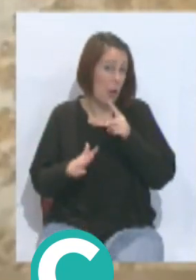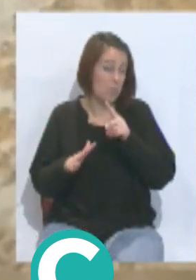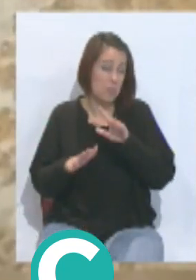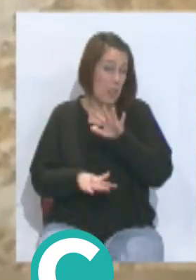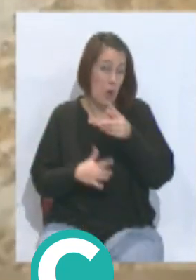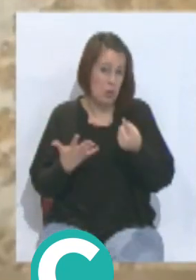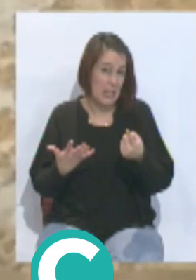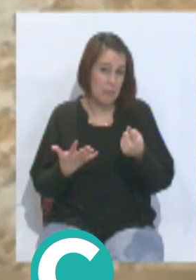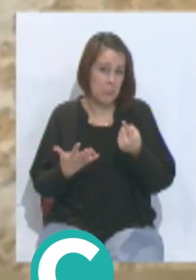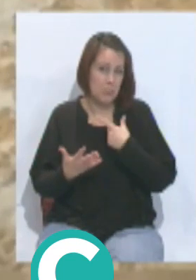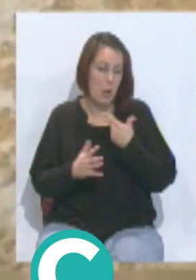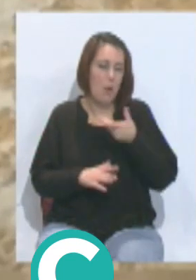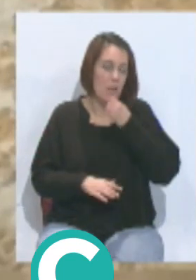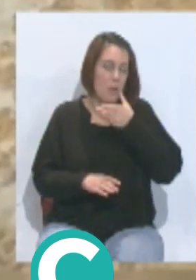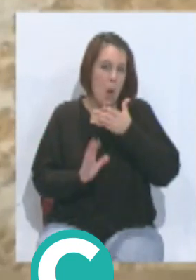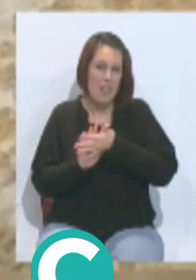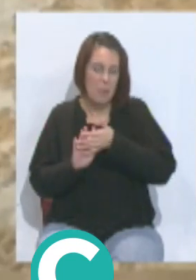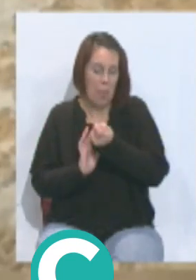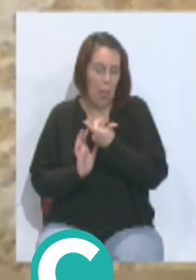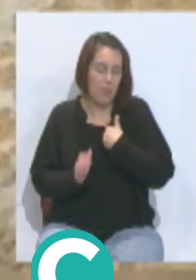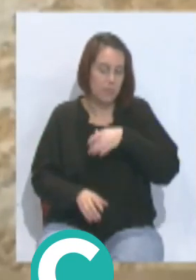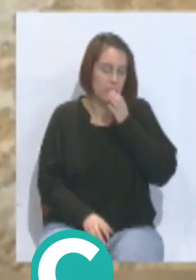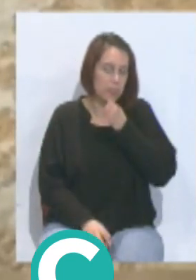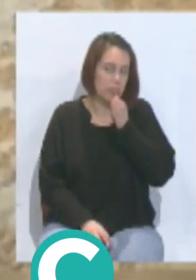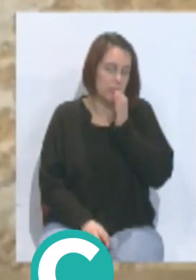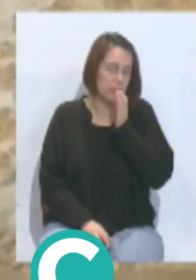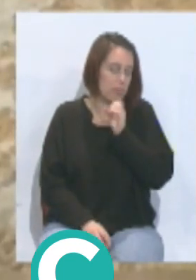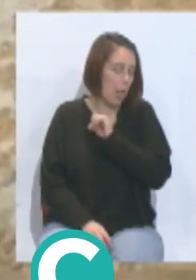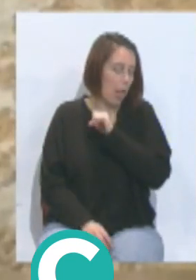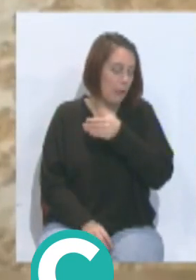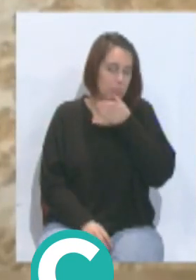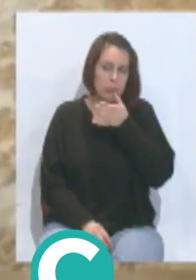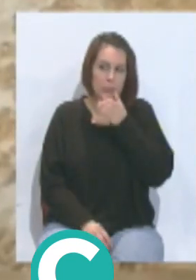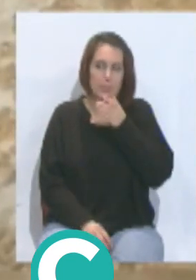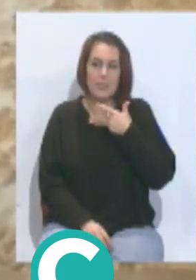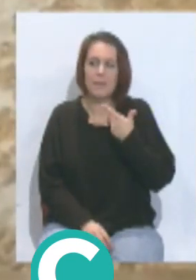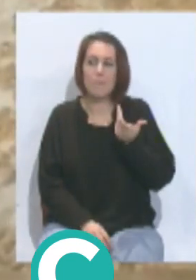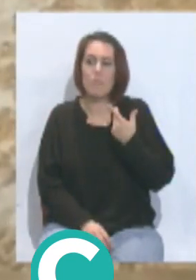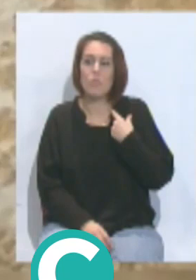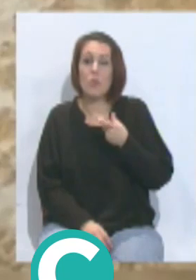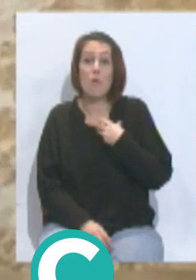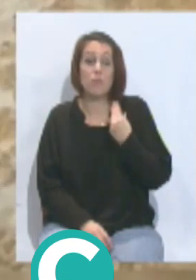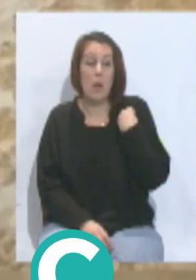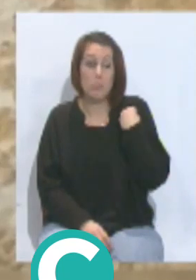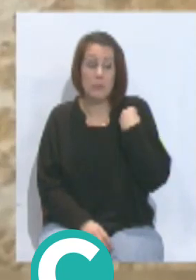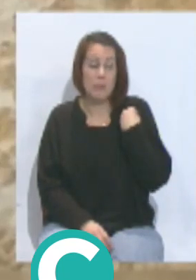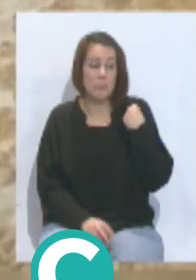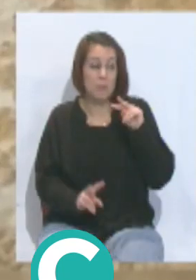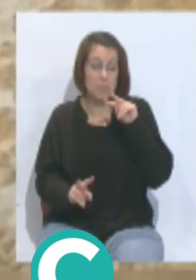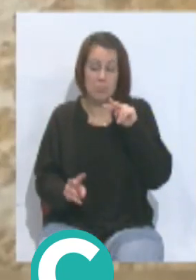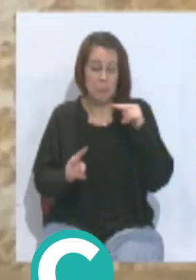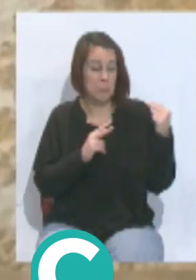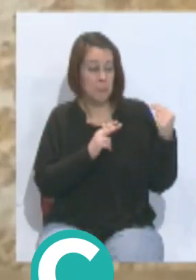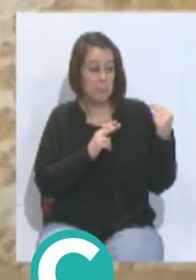Bebimos más que hablamos. preguntas y yo miraba a Paco y Paco me miraba a